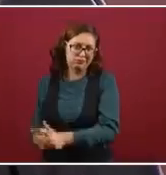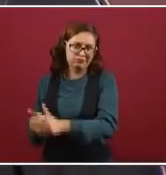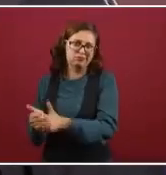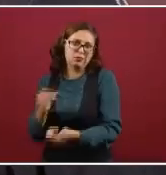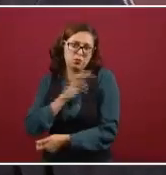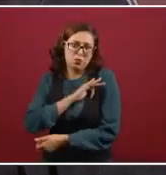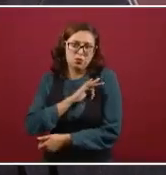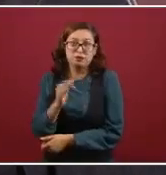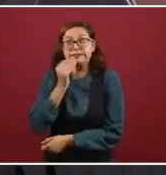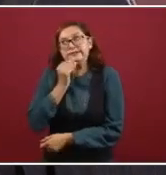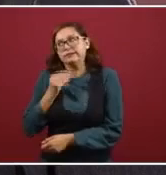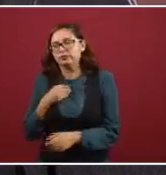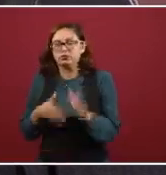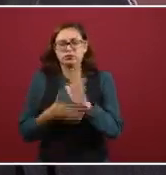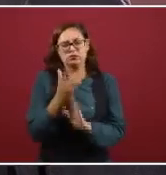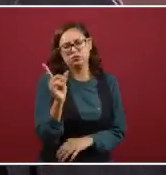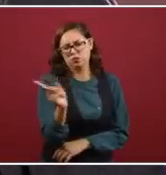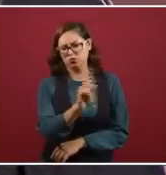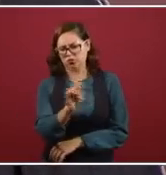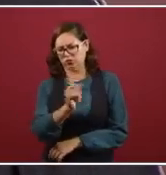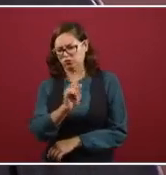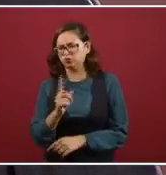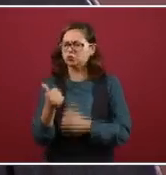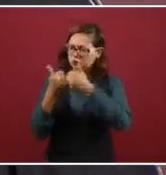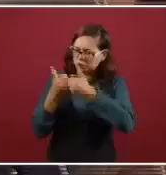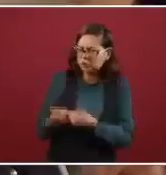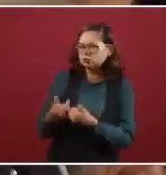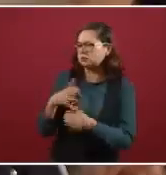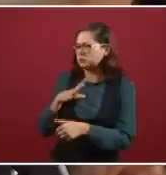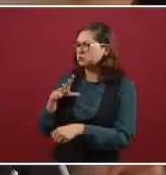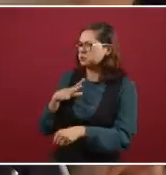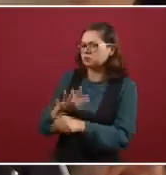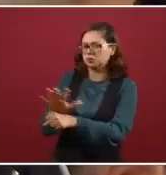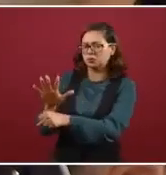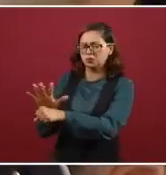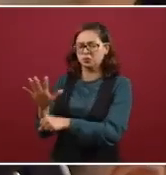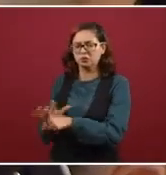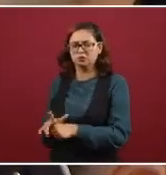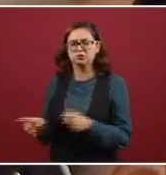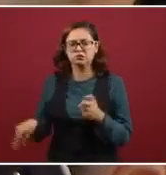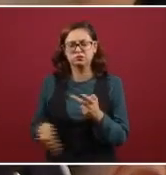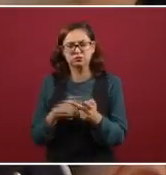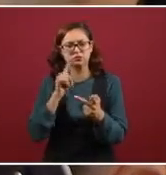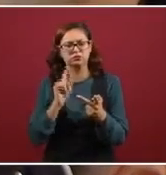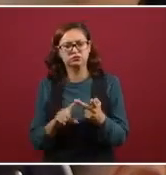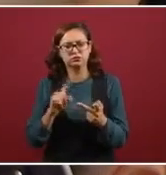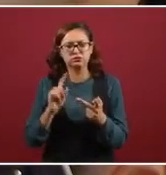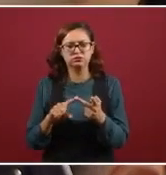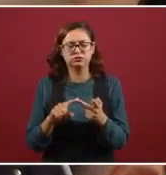emigrar, eso es lo que estamos haciendo, y